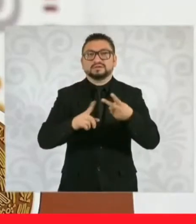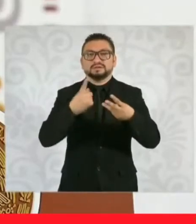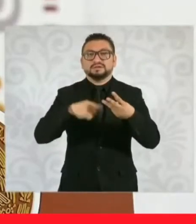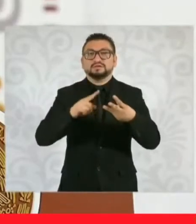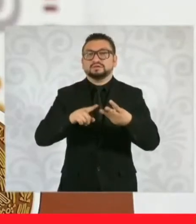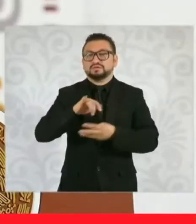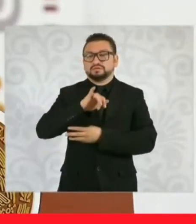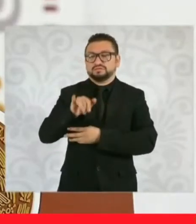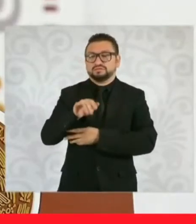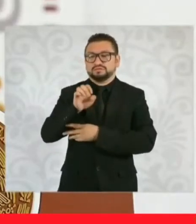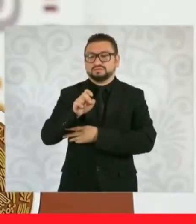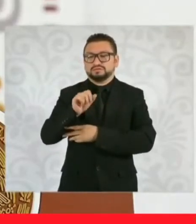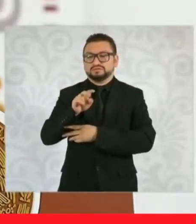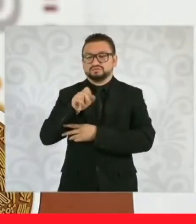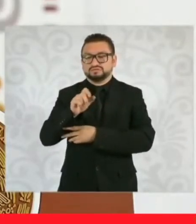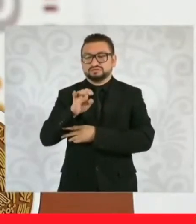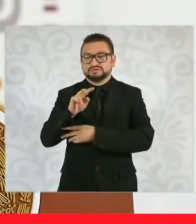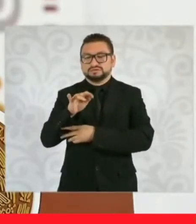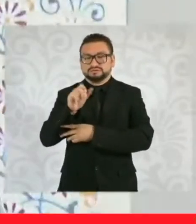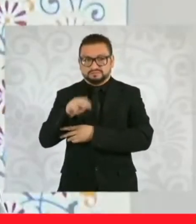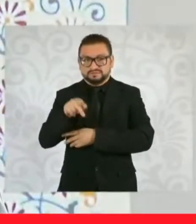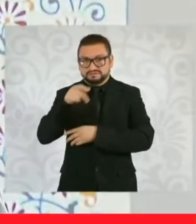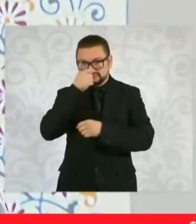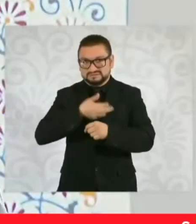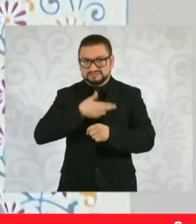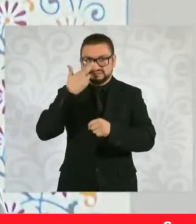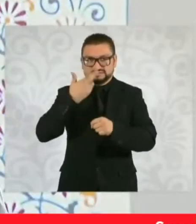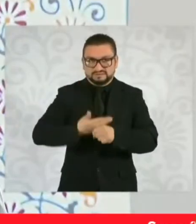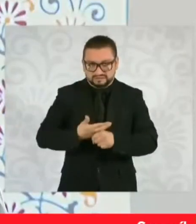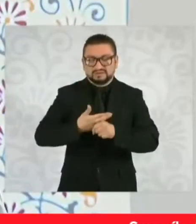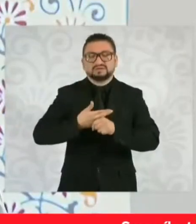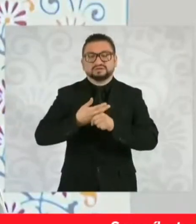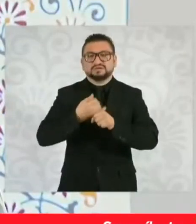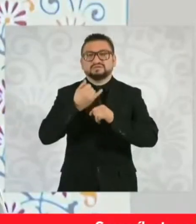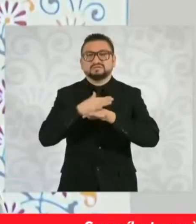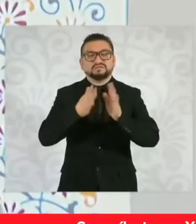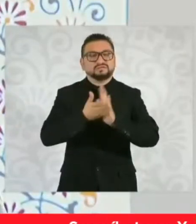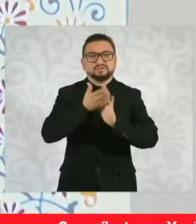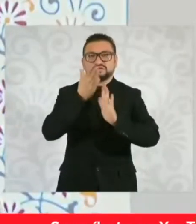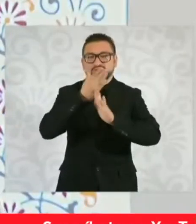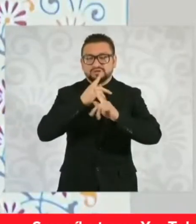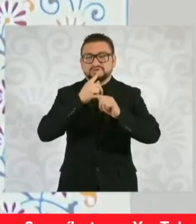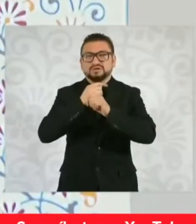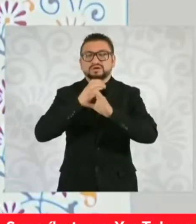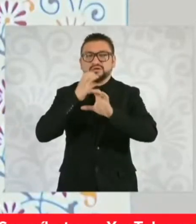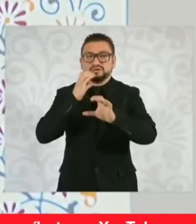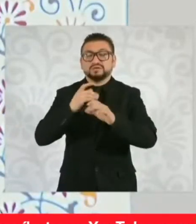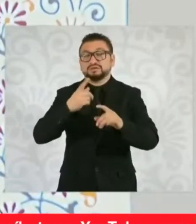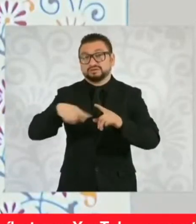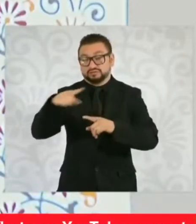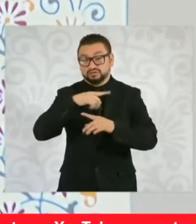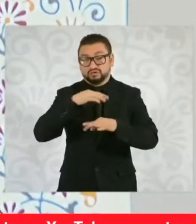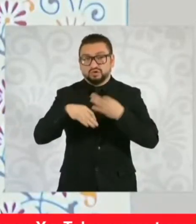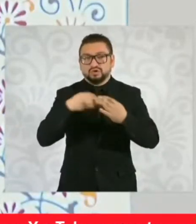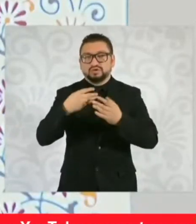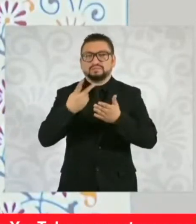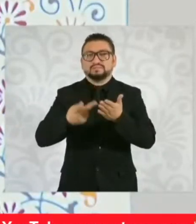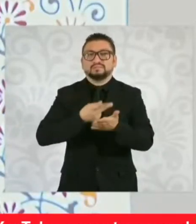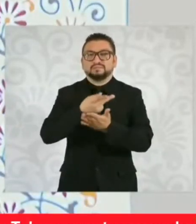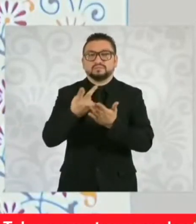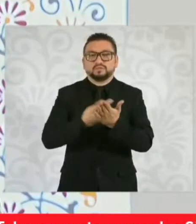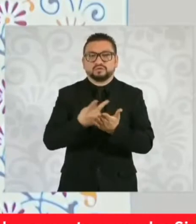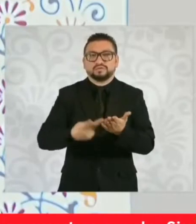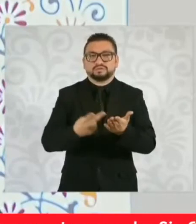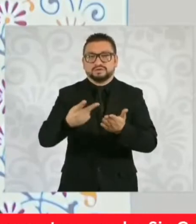Esteva, secretario de Infraestructura, Comunicaciones y Transportes, nos va a presentar el programa